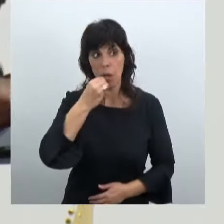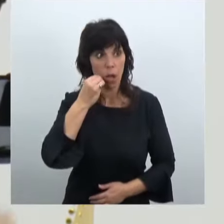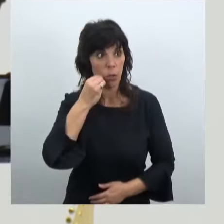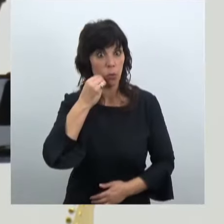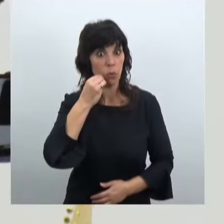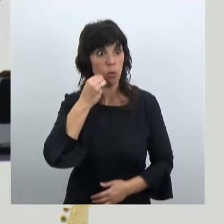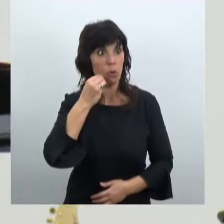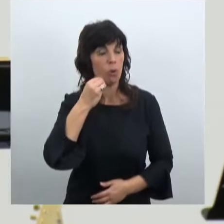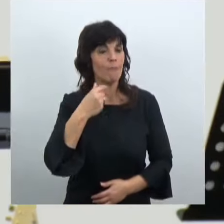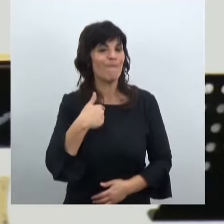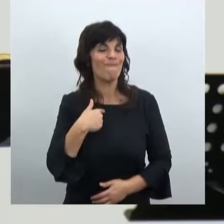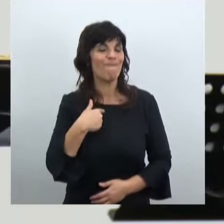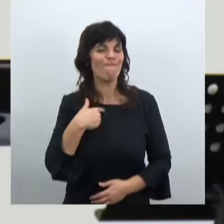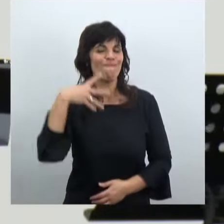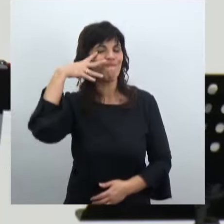nada.